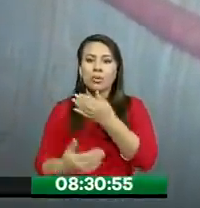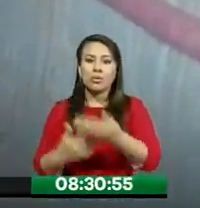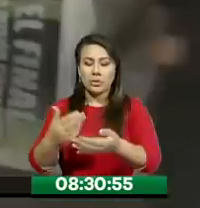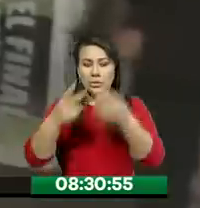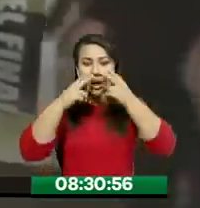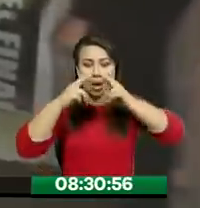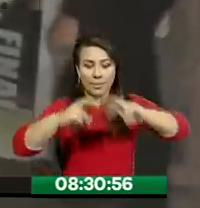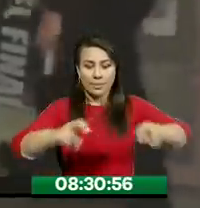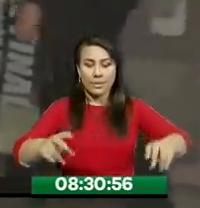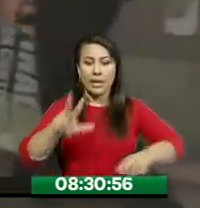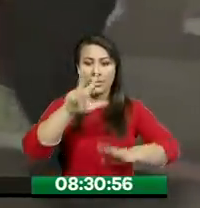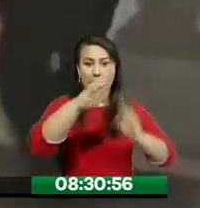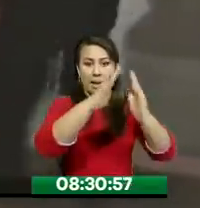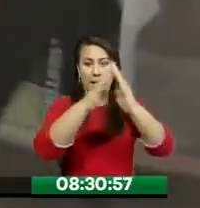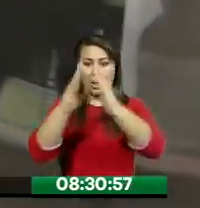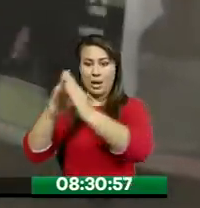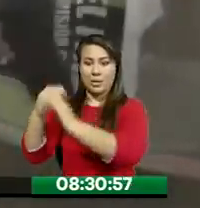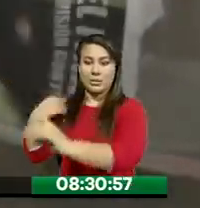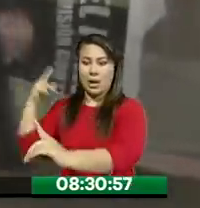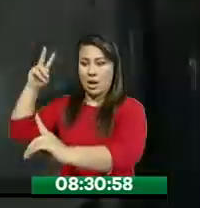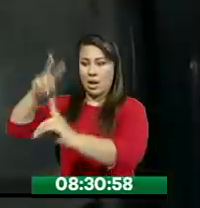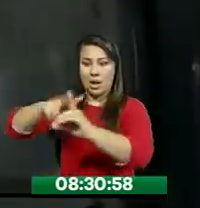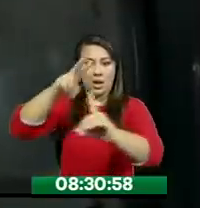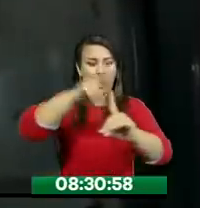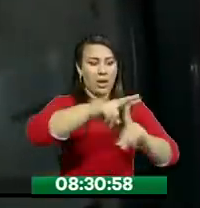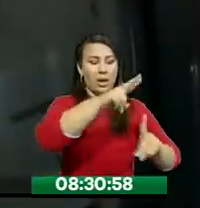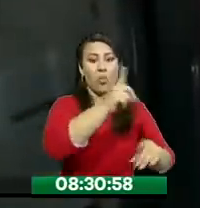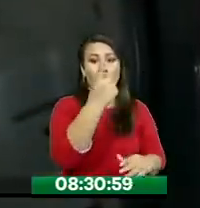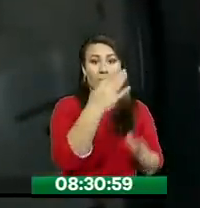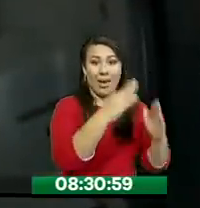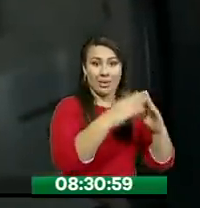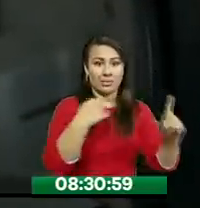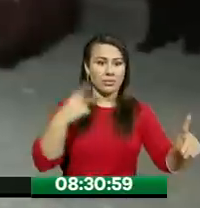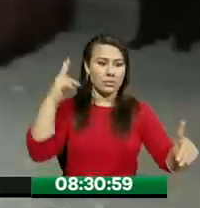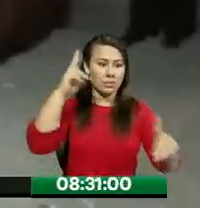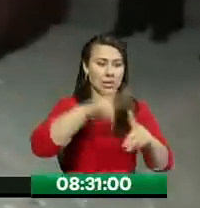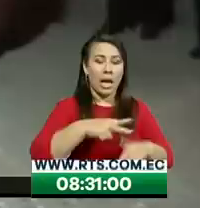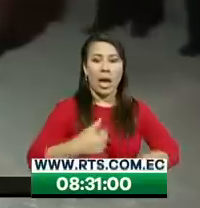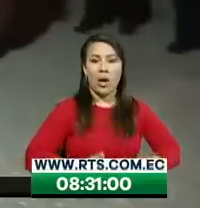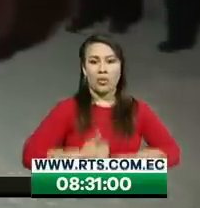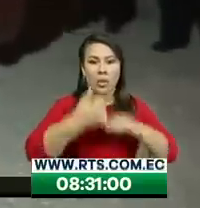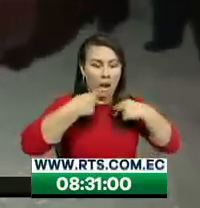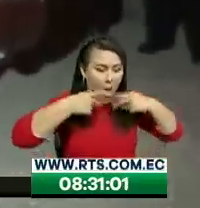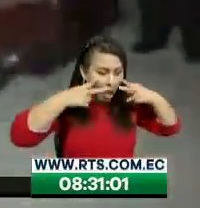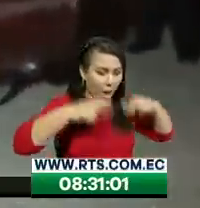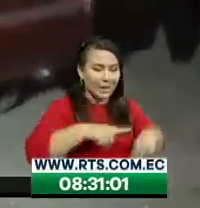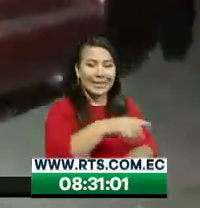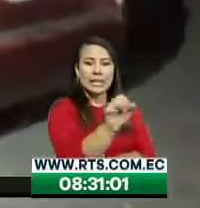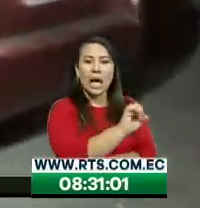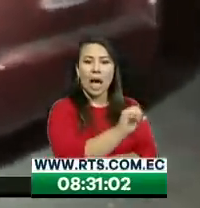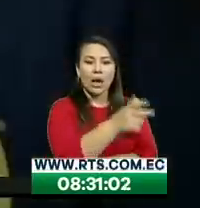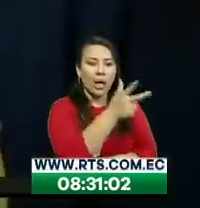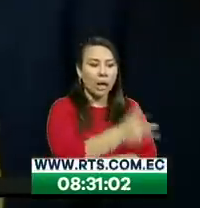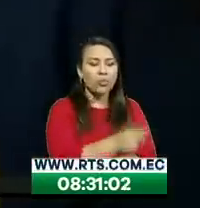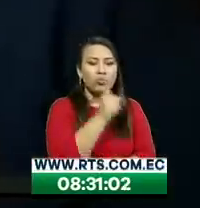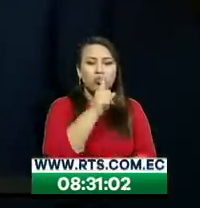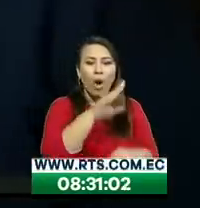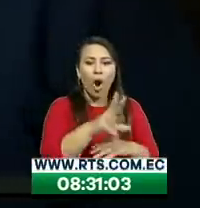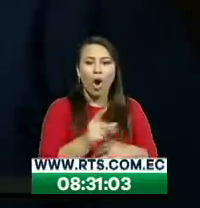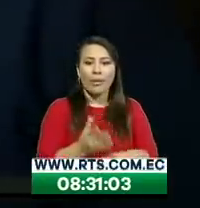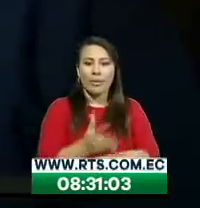¡Atención! Comerciantes cansados de los robos detienen y amarran a un ladrón, a quien